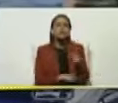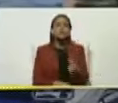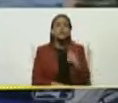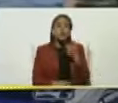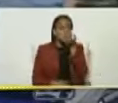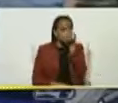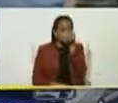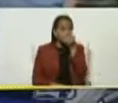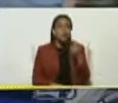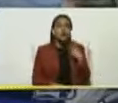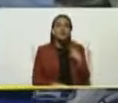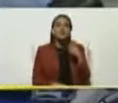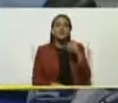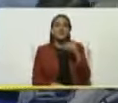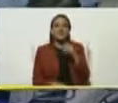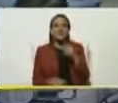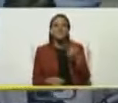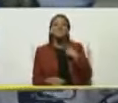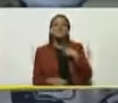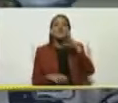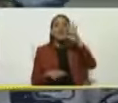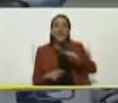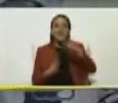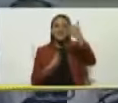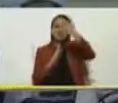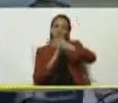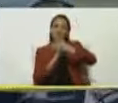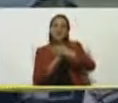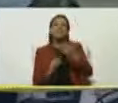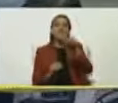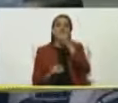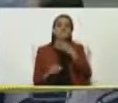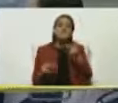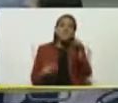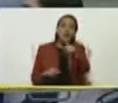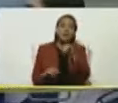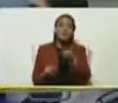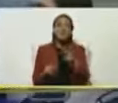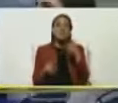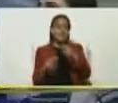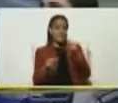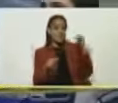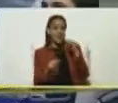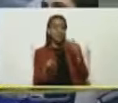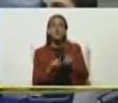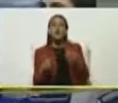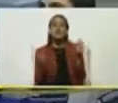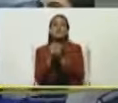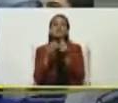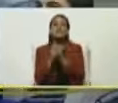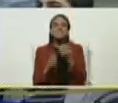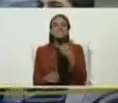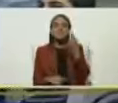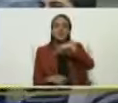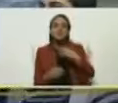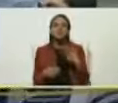estoy entre Verde y Maduro. Eso quedó como un chiste entre nosotros los trabajadores del